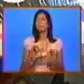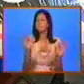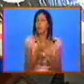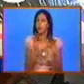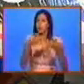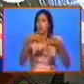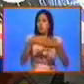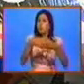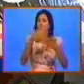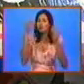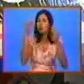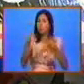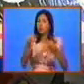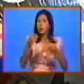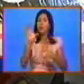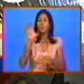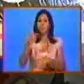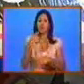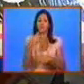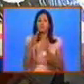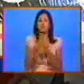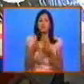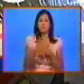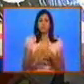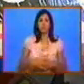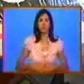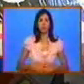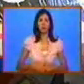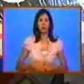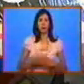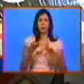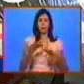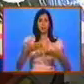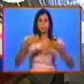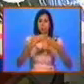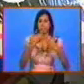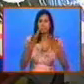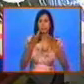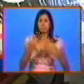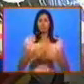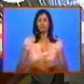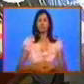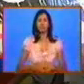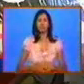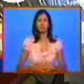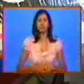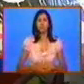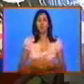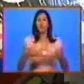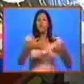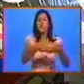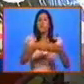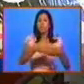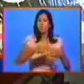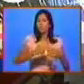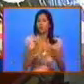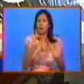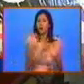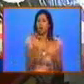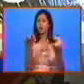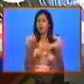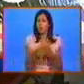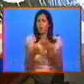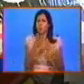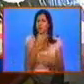ningún organismo de seguridad del Estado a nivel de casilla, a nivel de comandos, ¿no? Nosotros aquí